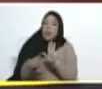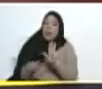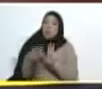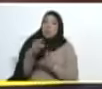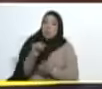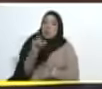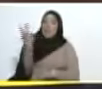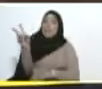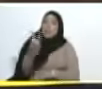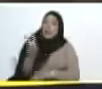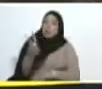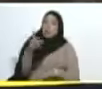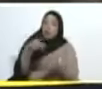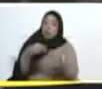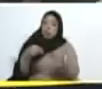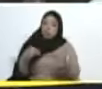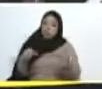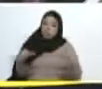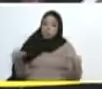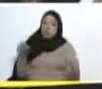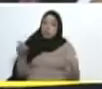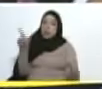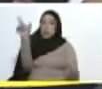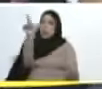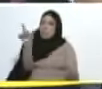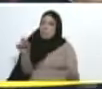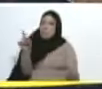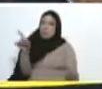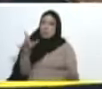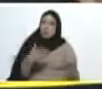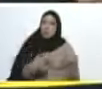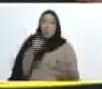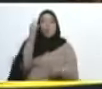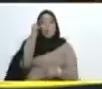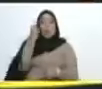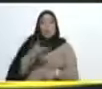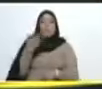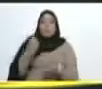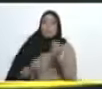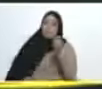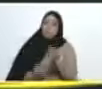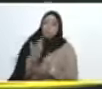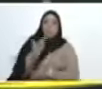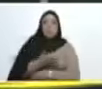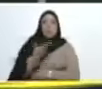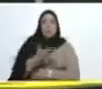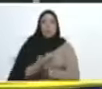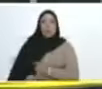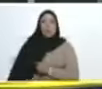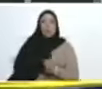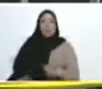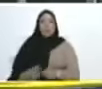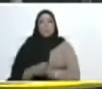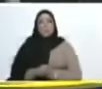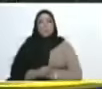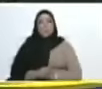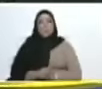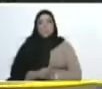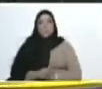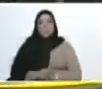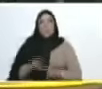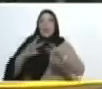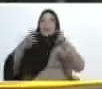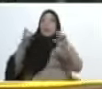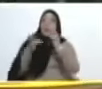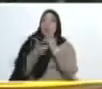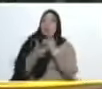tiene Venezuela sobre ese territorio. Hoy es un día fundamental en materia de